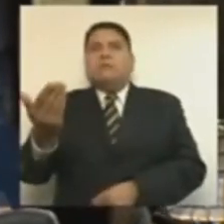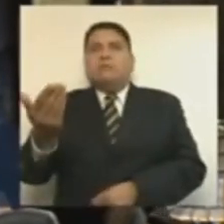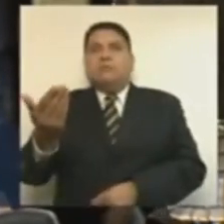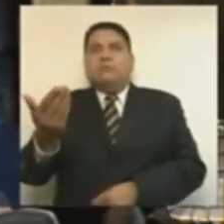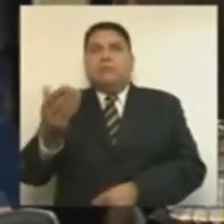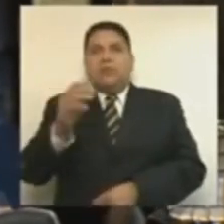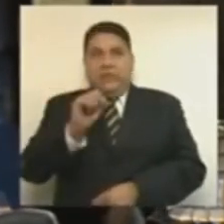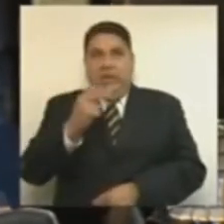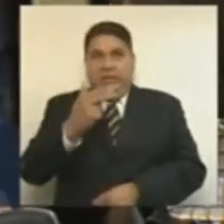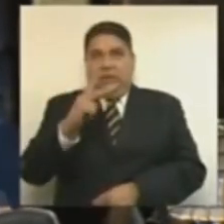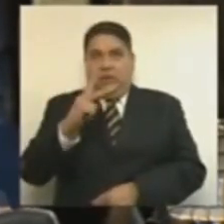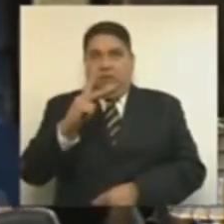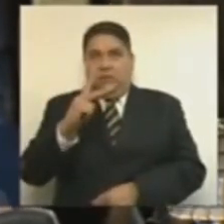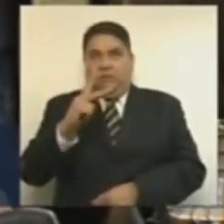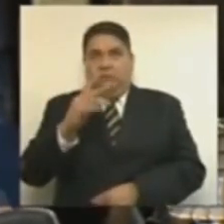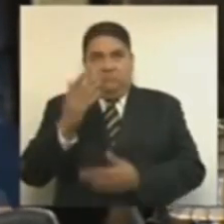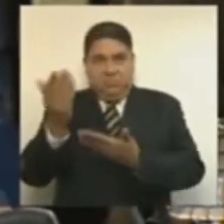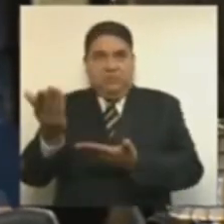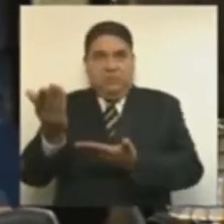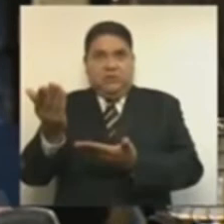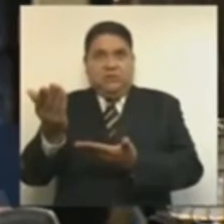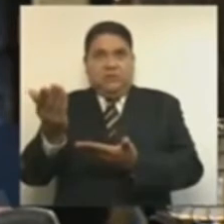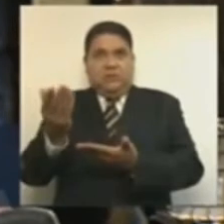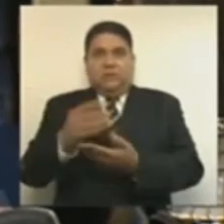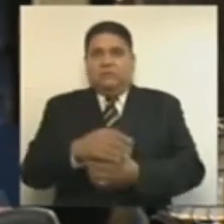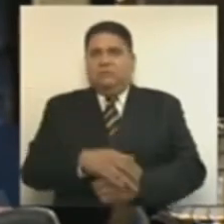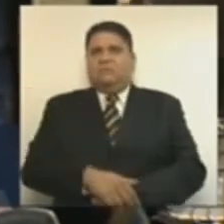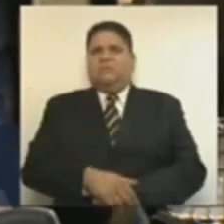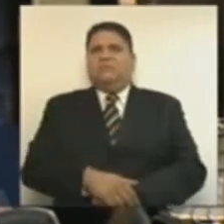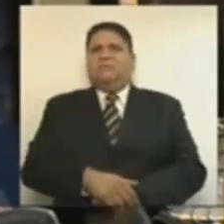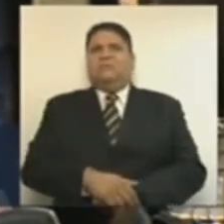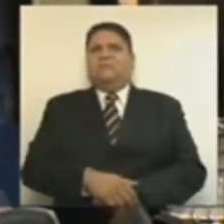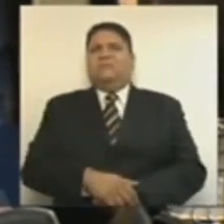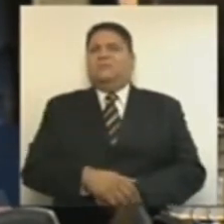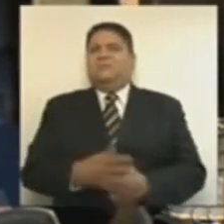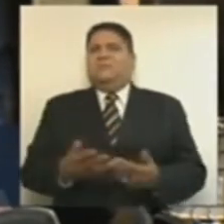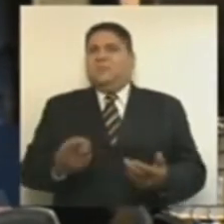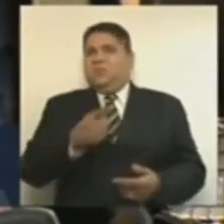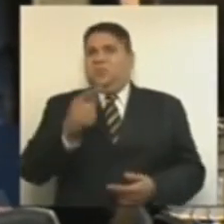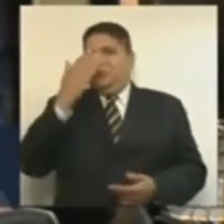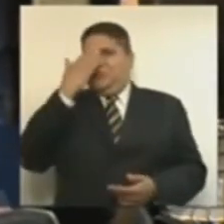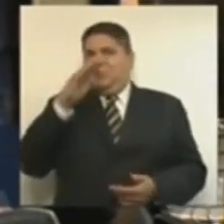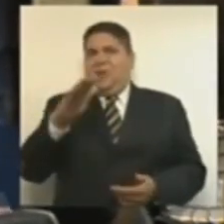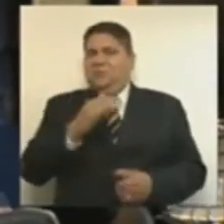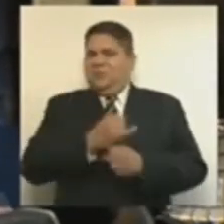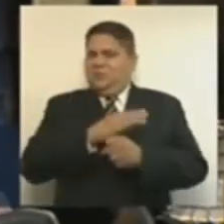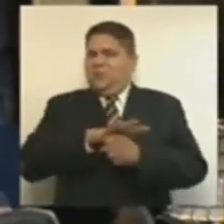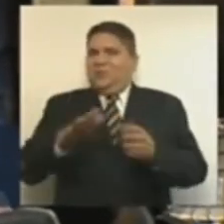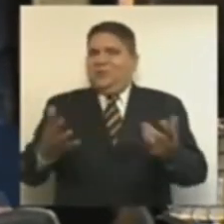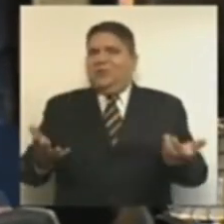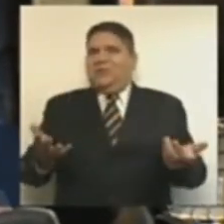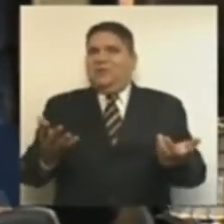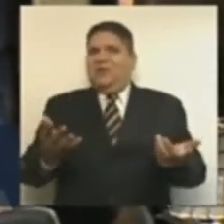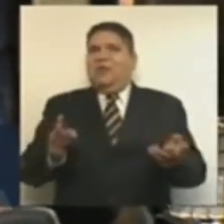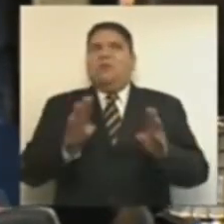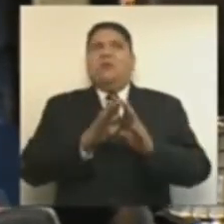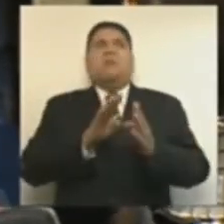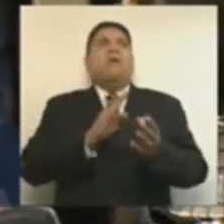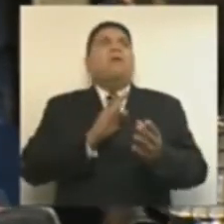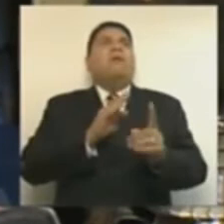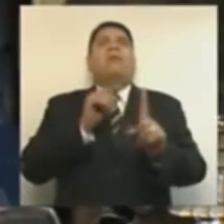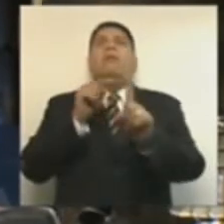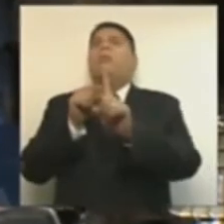Eso saben ustedes que no va a ocurrir, que no va a poder tramitar nada de